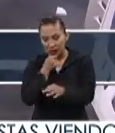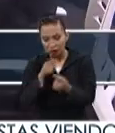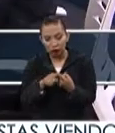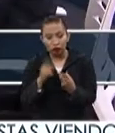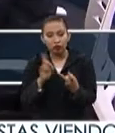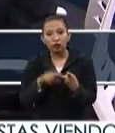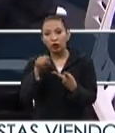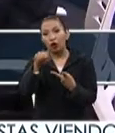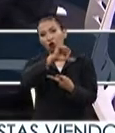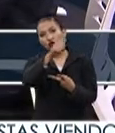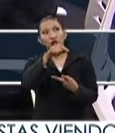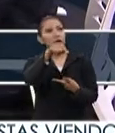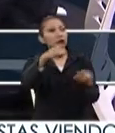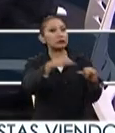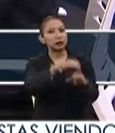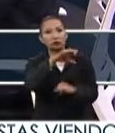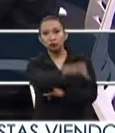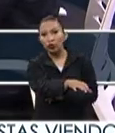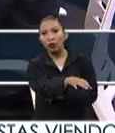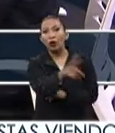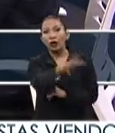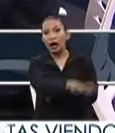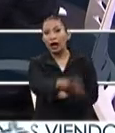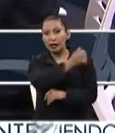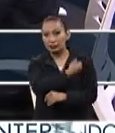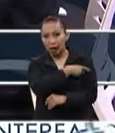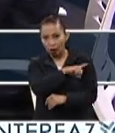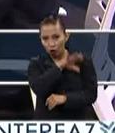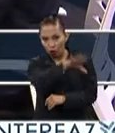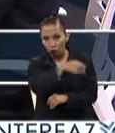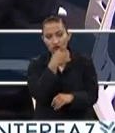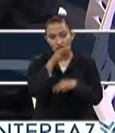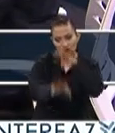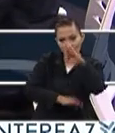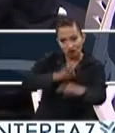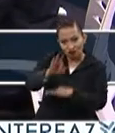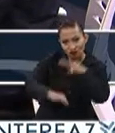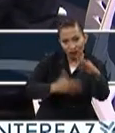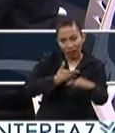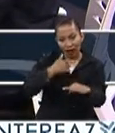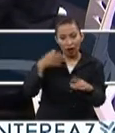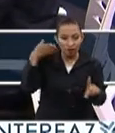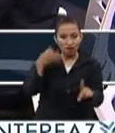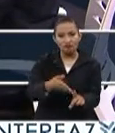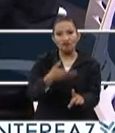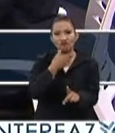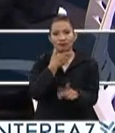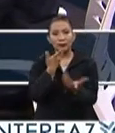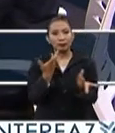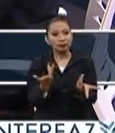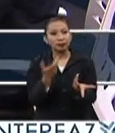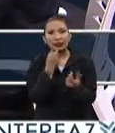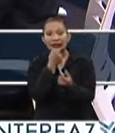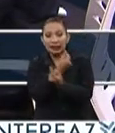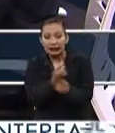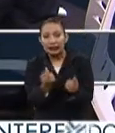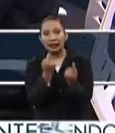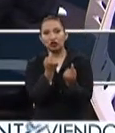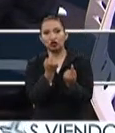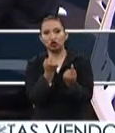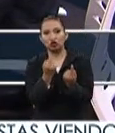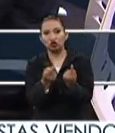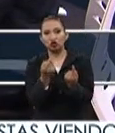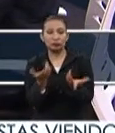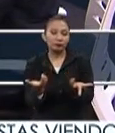me refiero a instancias del área de salud que tienen que ver con pequeñas y con